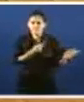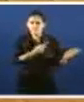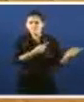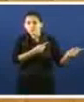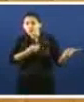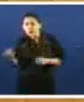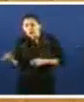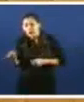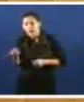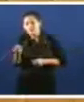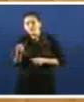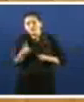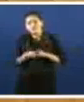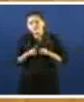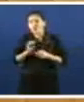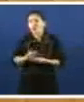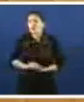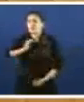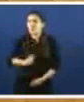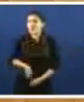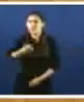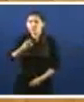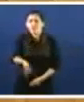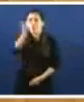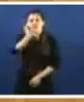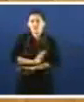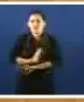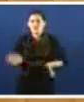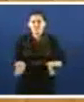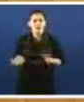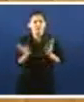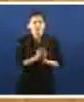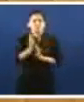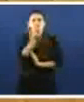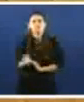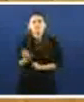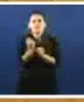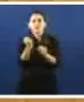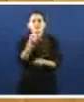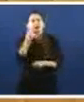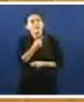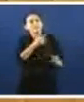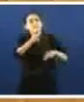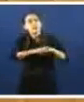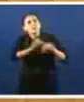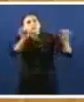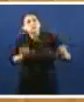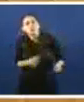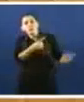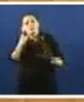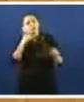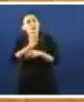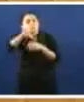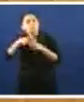de que haya unha capacidade única para o consunto de traballadores e que determine cal debe ser a cualificación mínima que teñen para